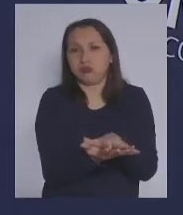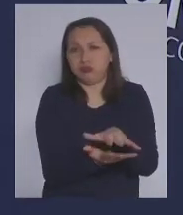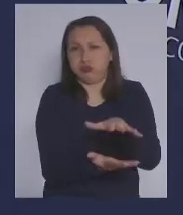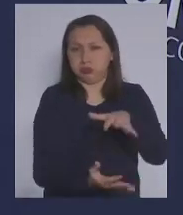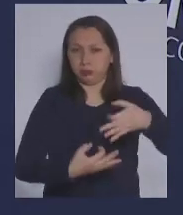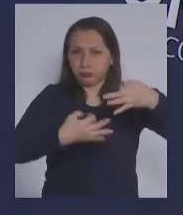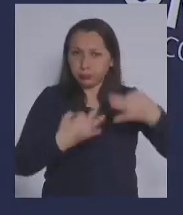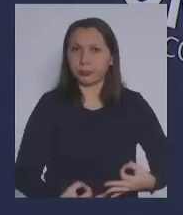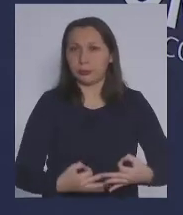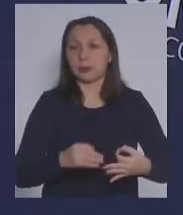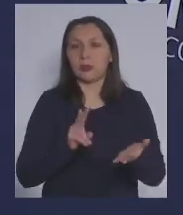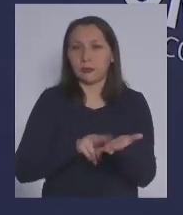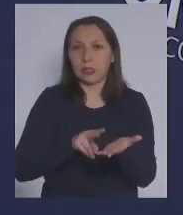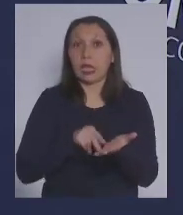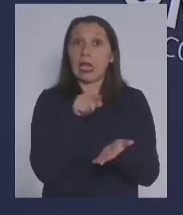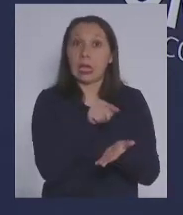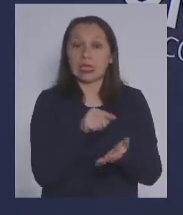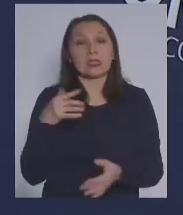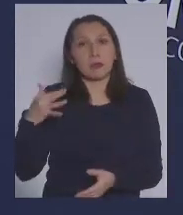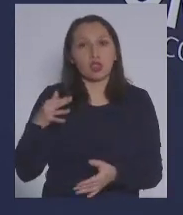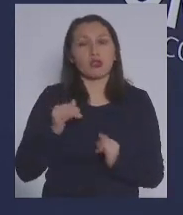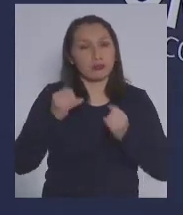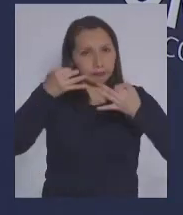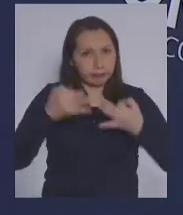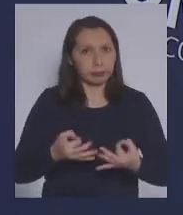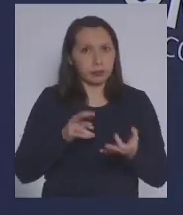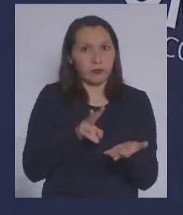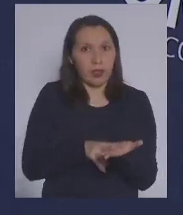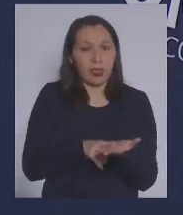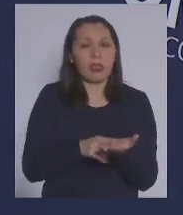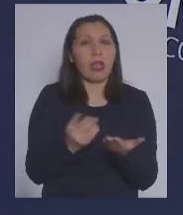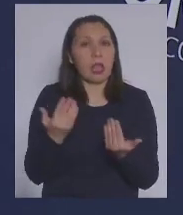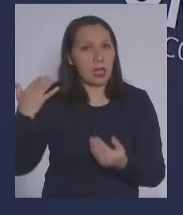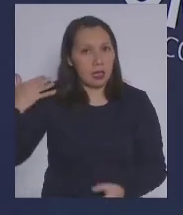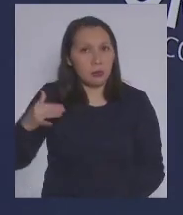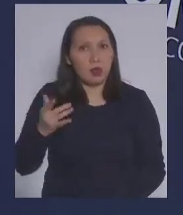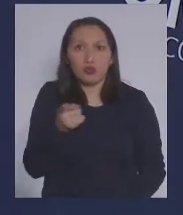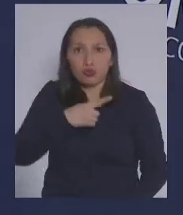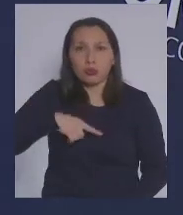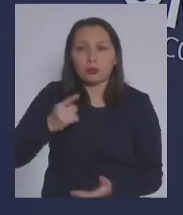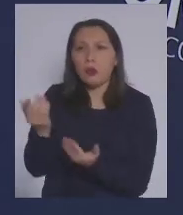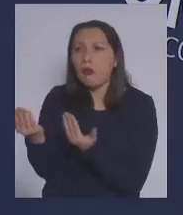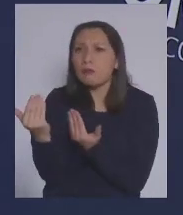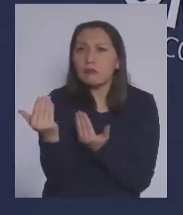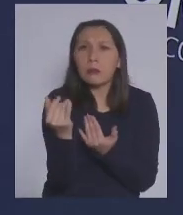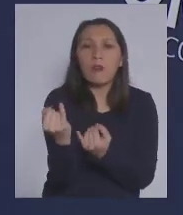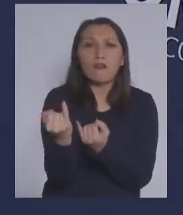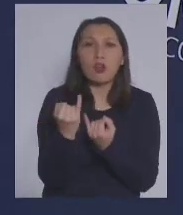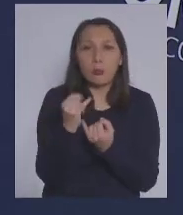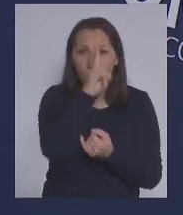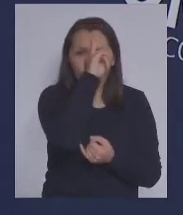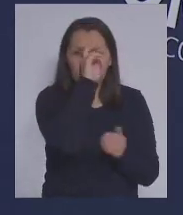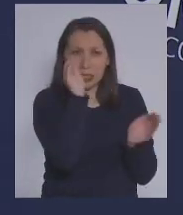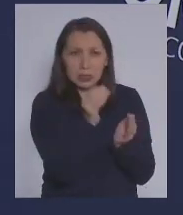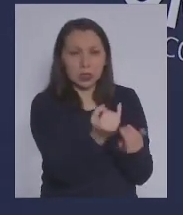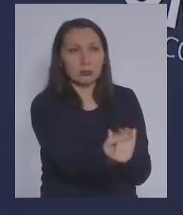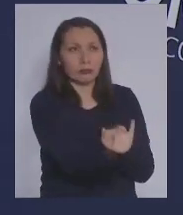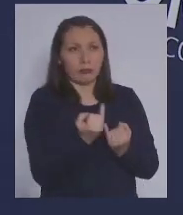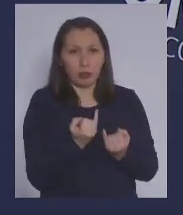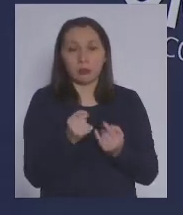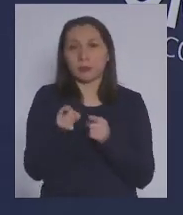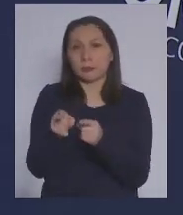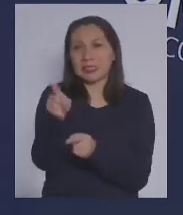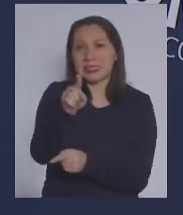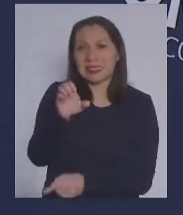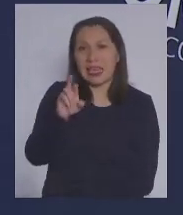certera porque lo importante que sea información certera porque tenemos que levantar información desde la atención primaria desde los